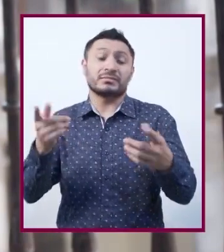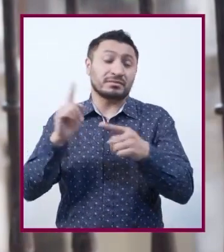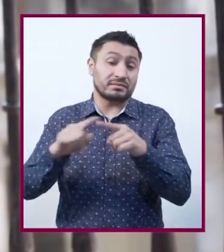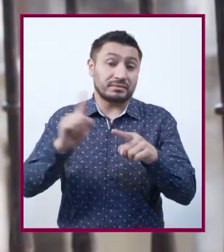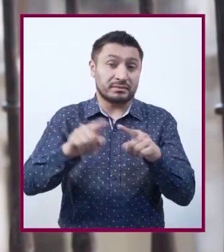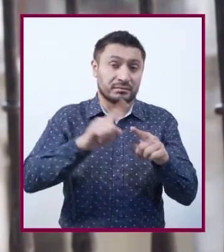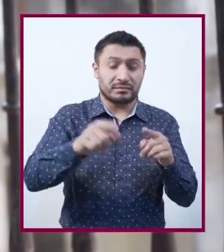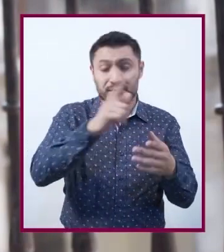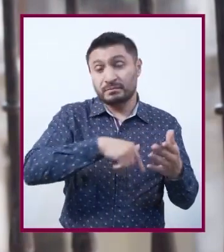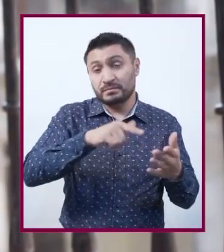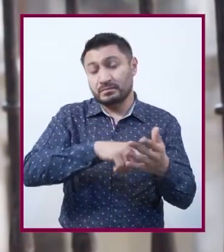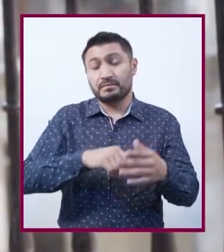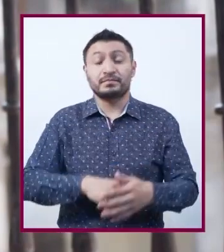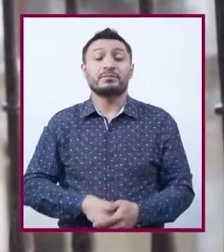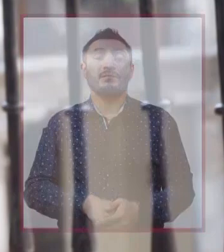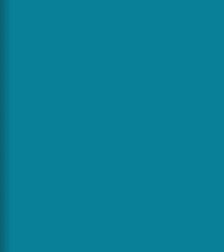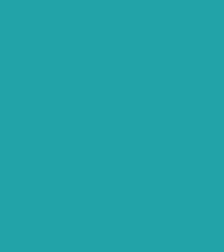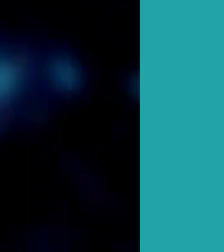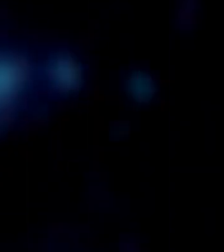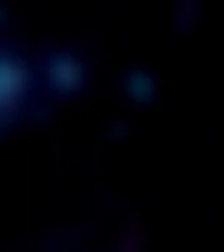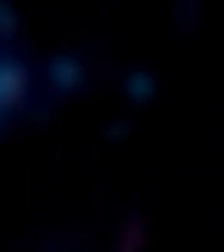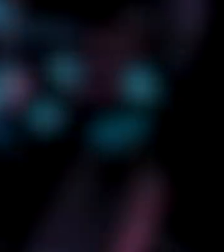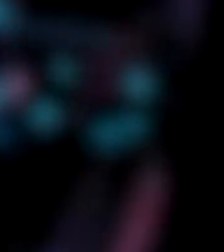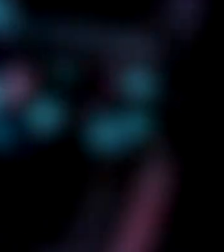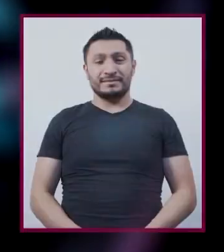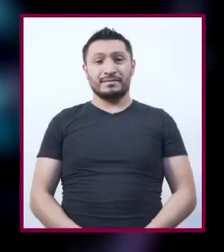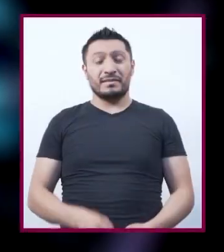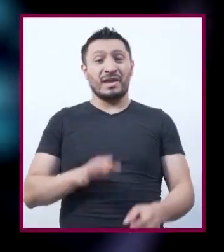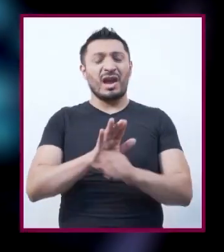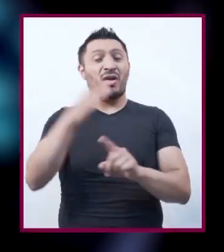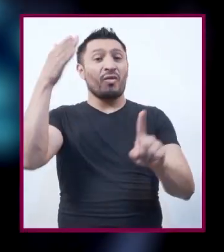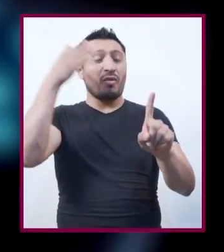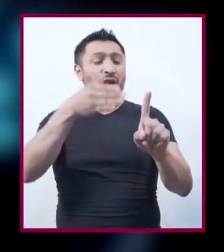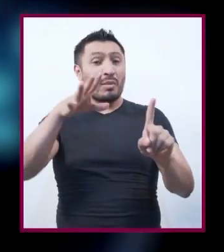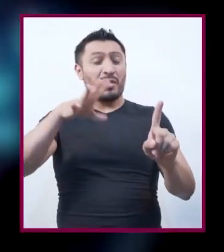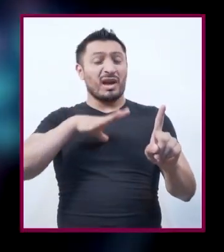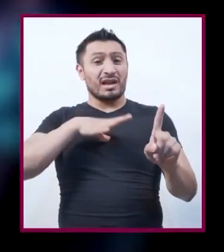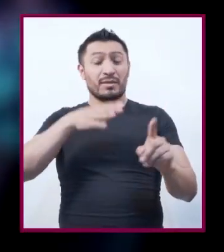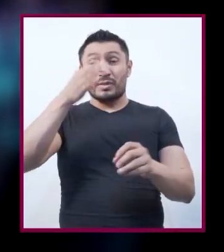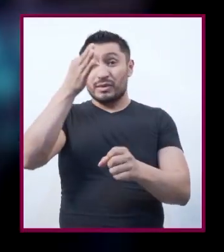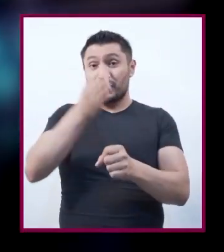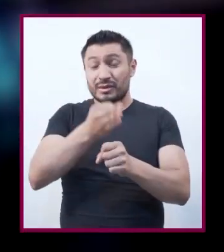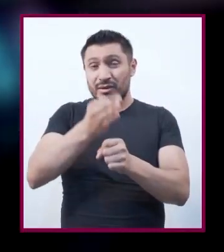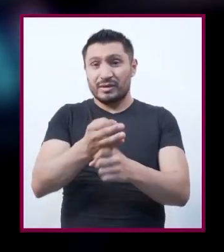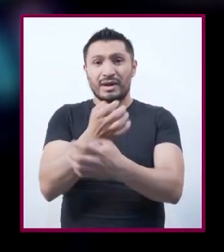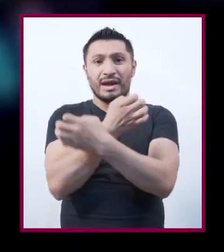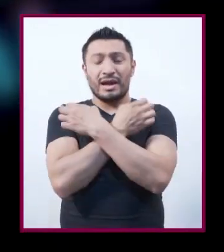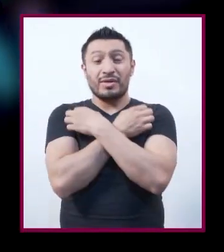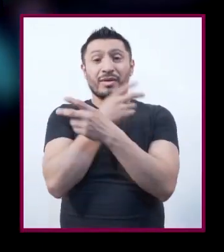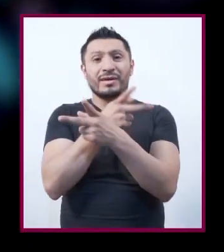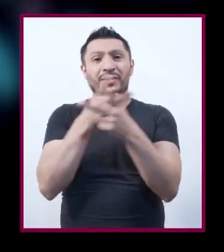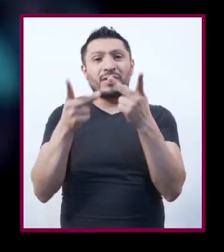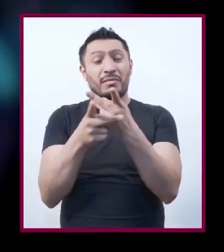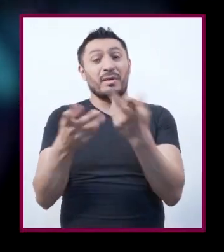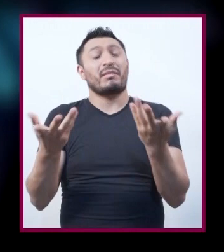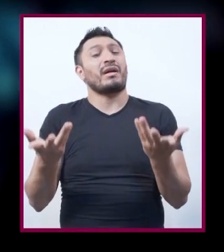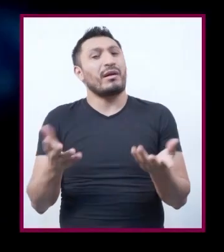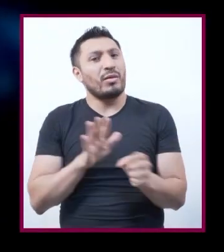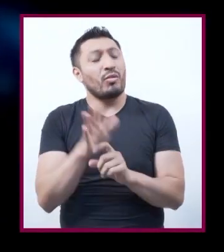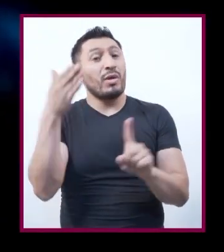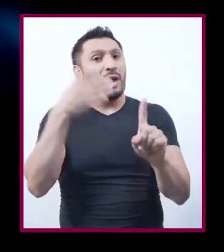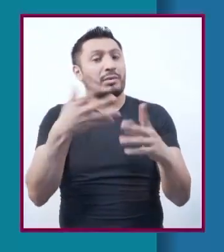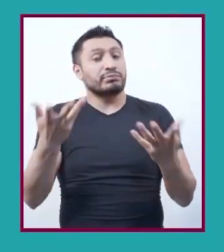en ciencias del mar en las áreas portuarias. ¿Qué retos enfrenta en la actualidad la educación media superior?